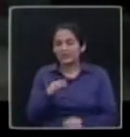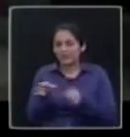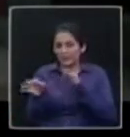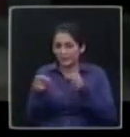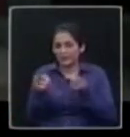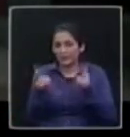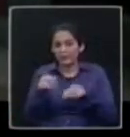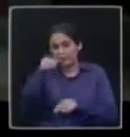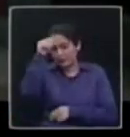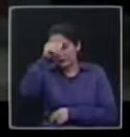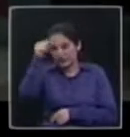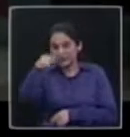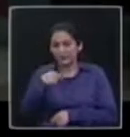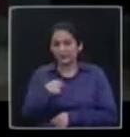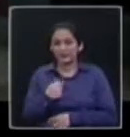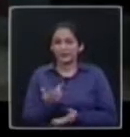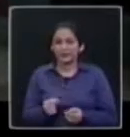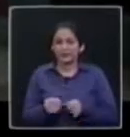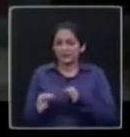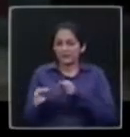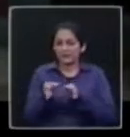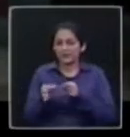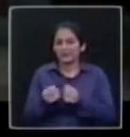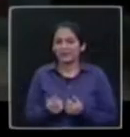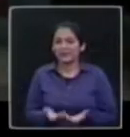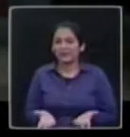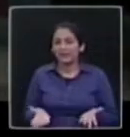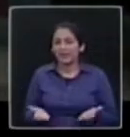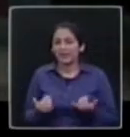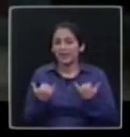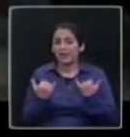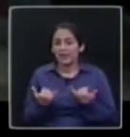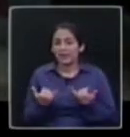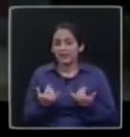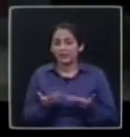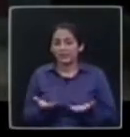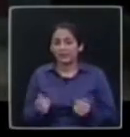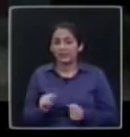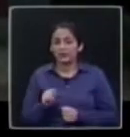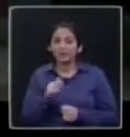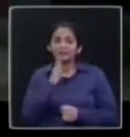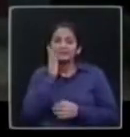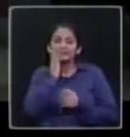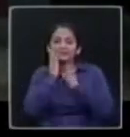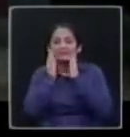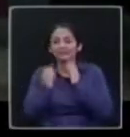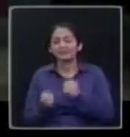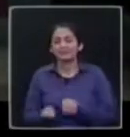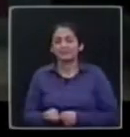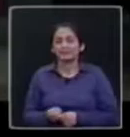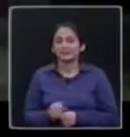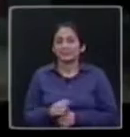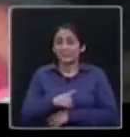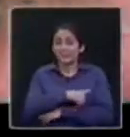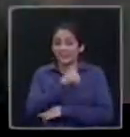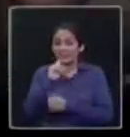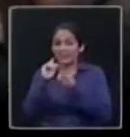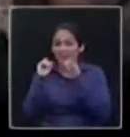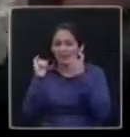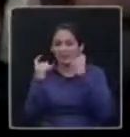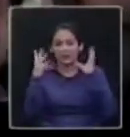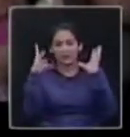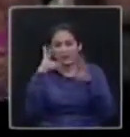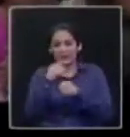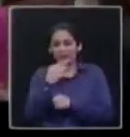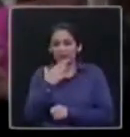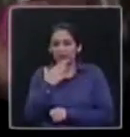tema súper interesante para todas nosotras las mujeres que es cómo transformar tu maquillaje de día a maquillaje de noche de esta manera